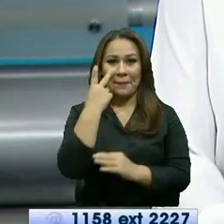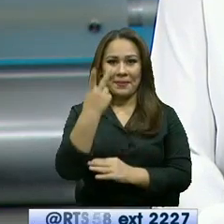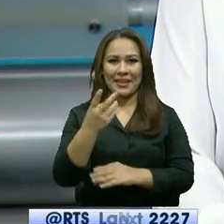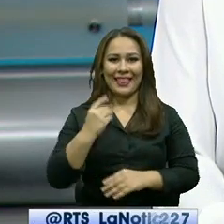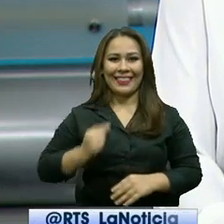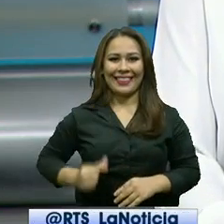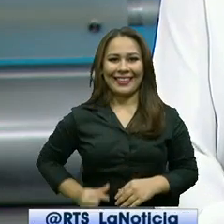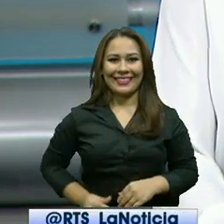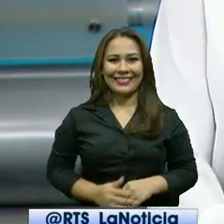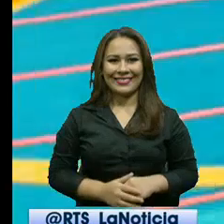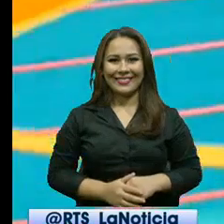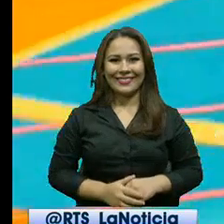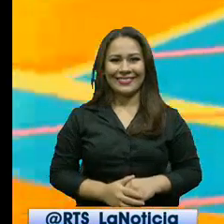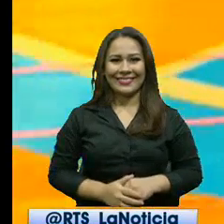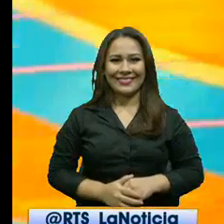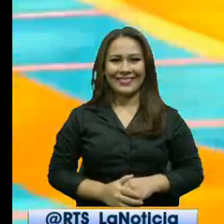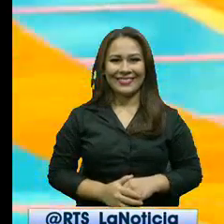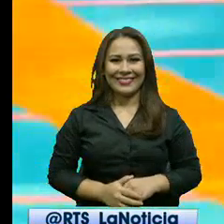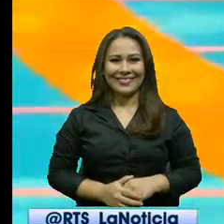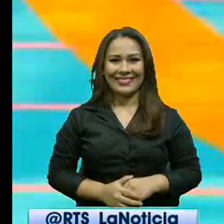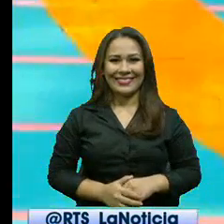detalles.